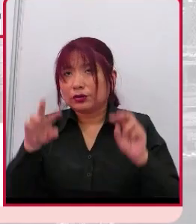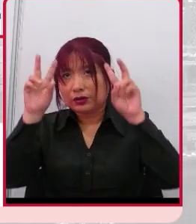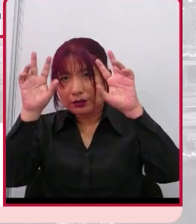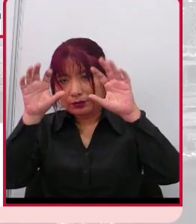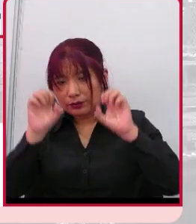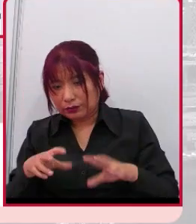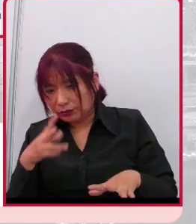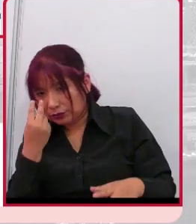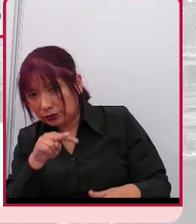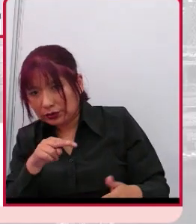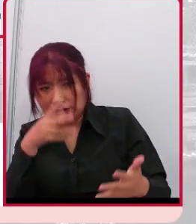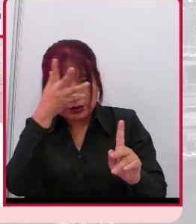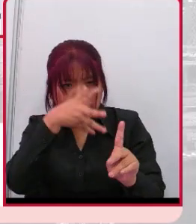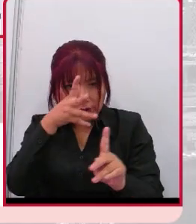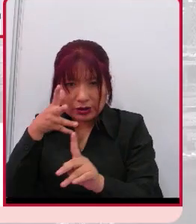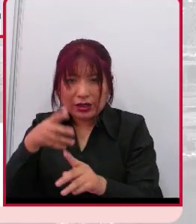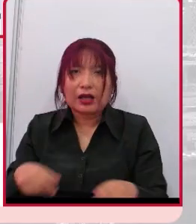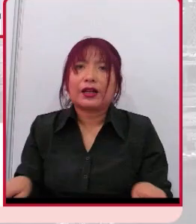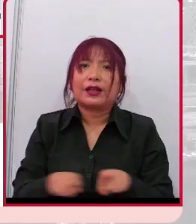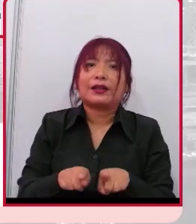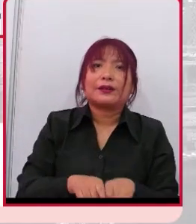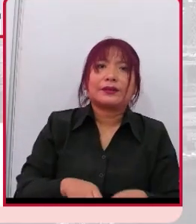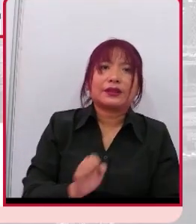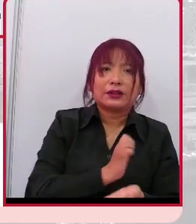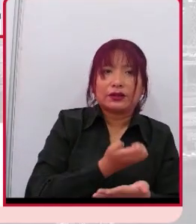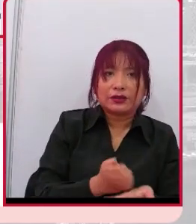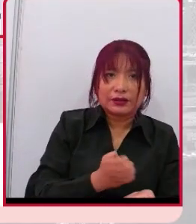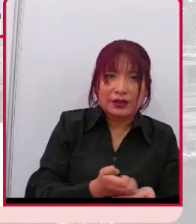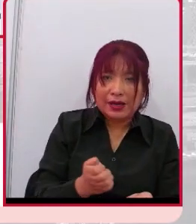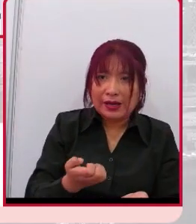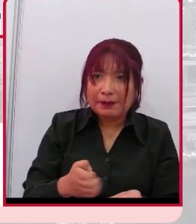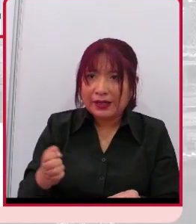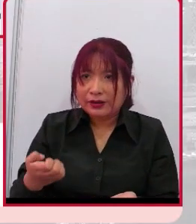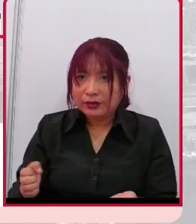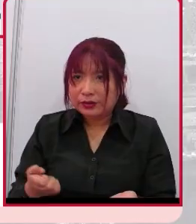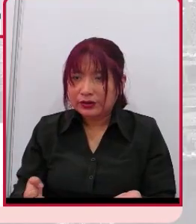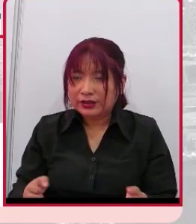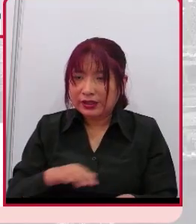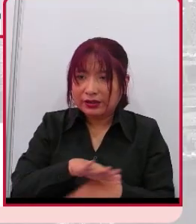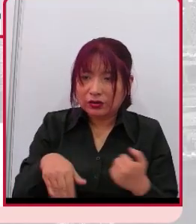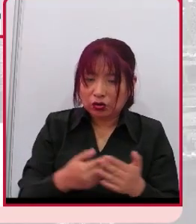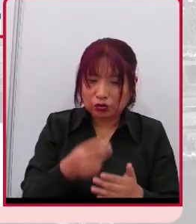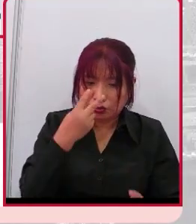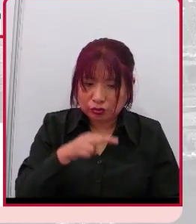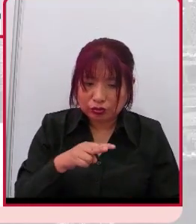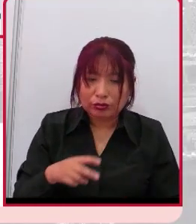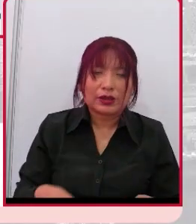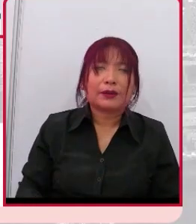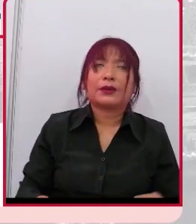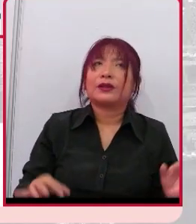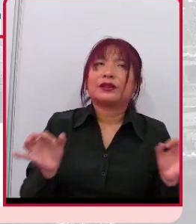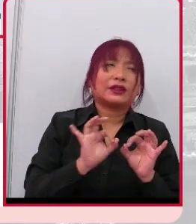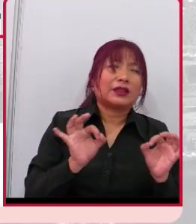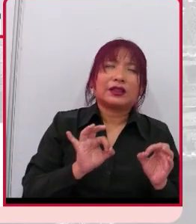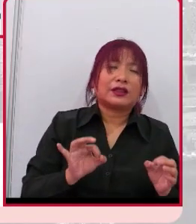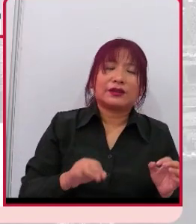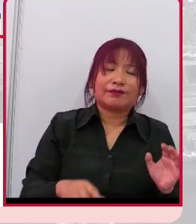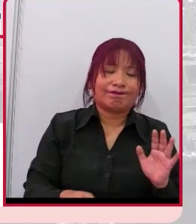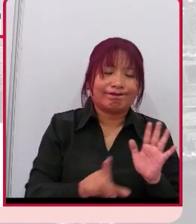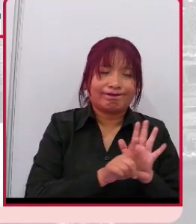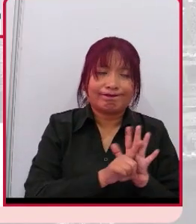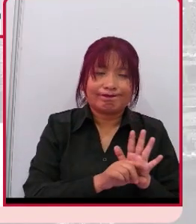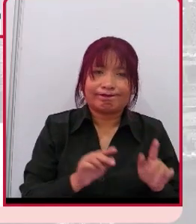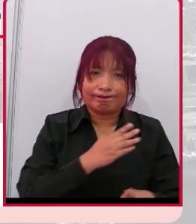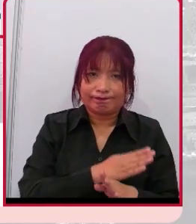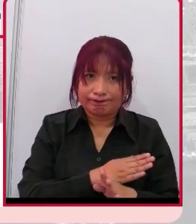que eran los elementos que son penalizables. En este caso, el dominio 3, aparentemente con una recuperación